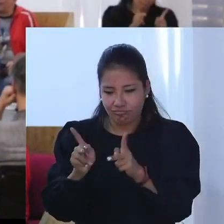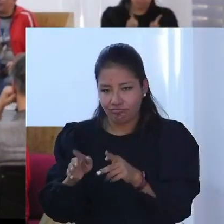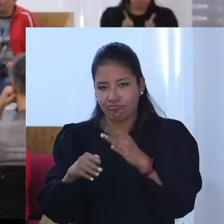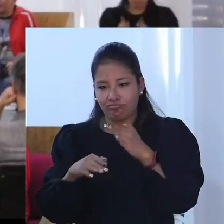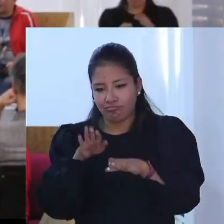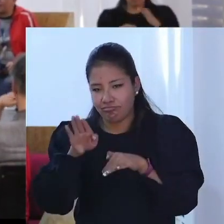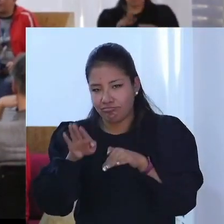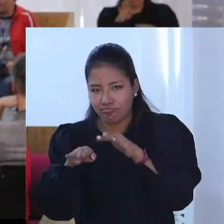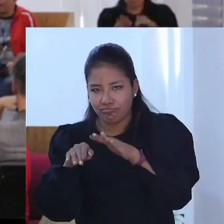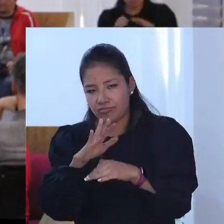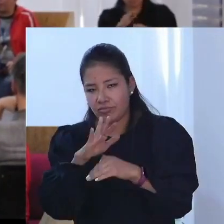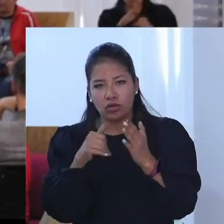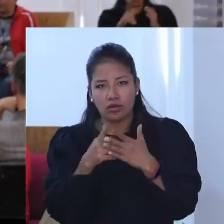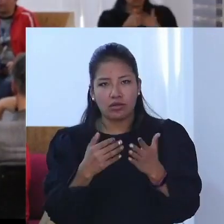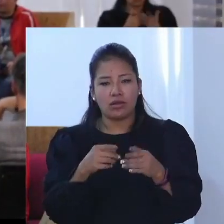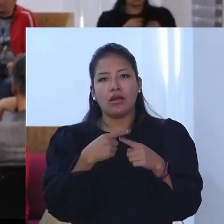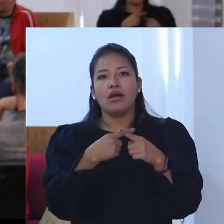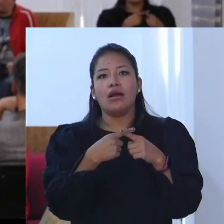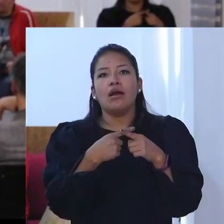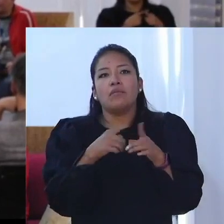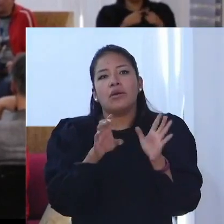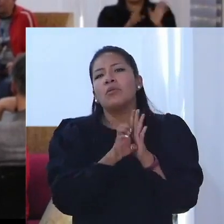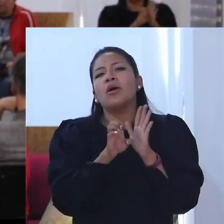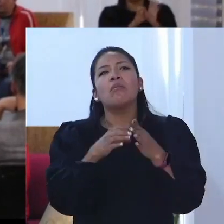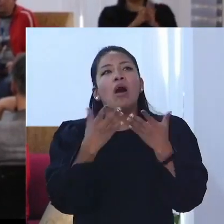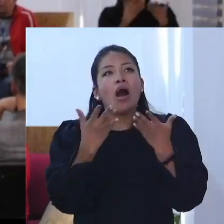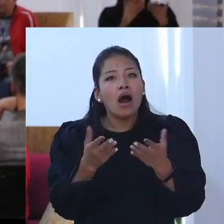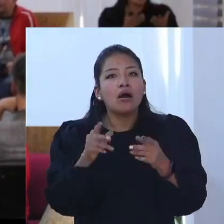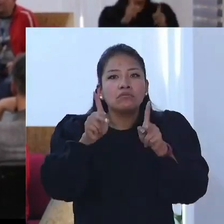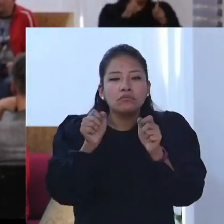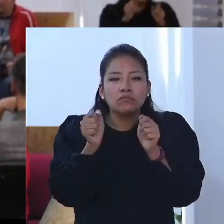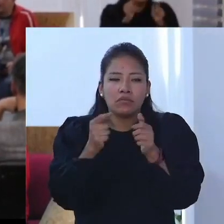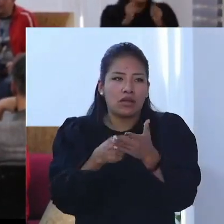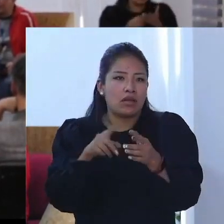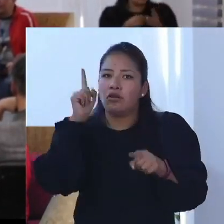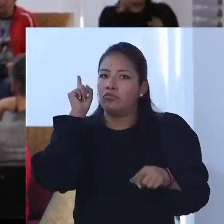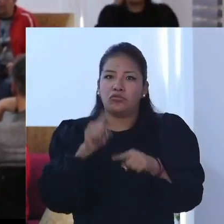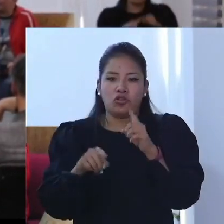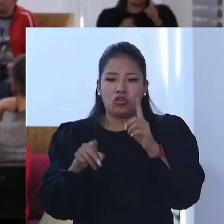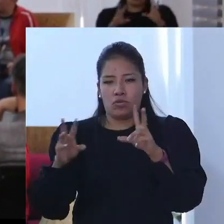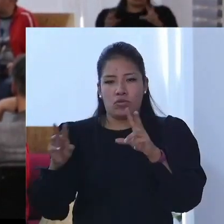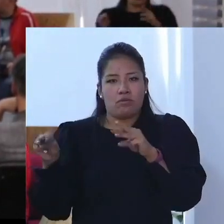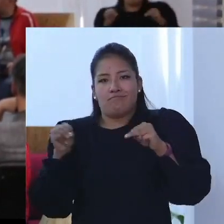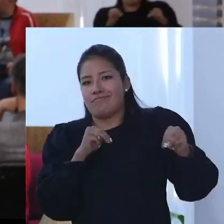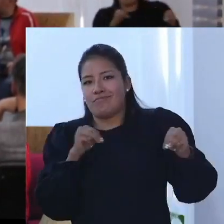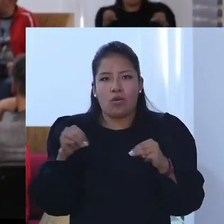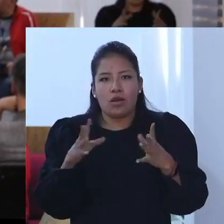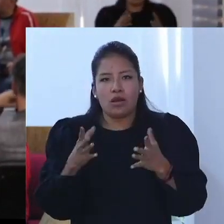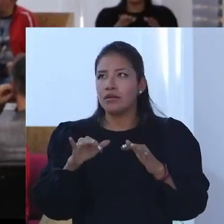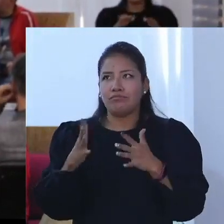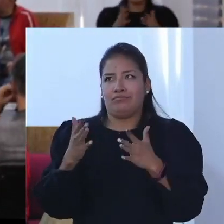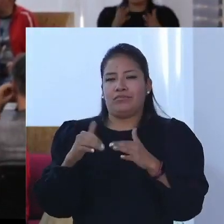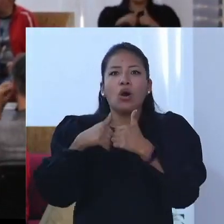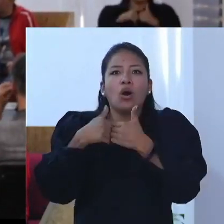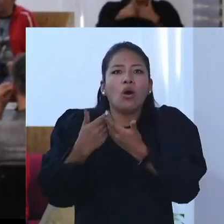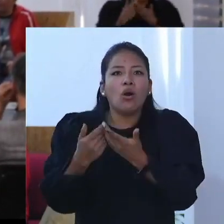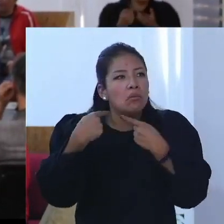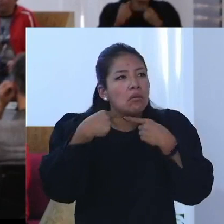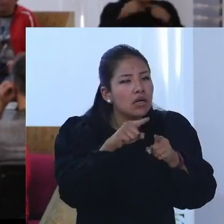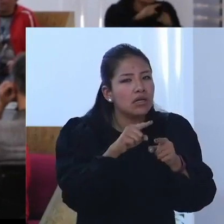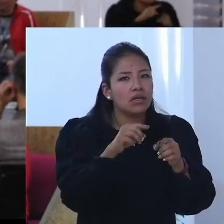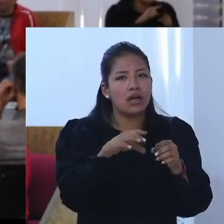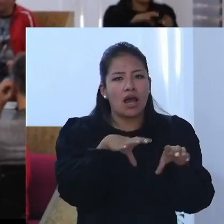ella no con los lateral metrófico ya no puede moverse no lo pueden sacarlo de la casa No qué hace no cómo cómo tramitan ese carnet